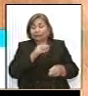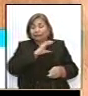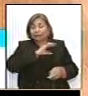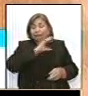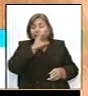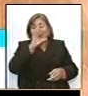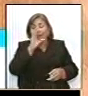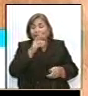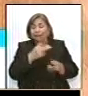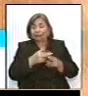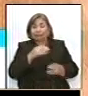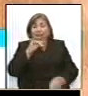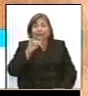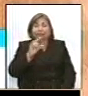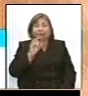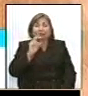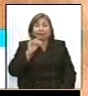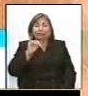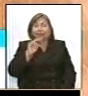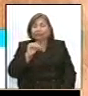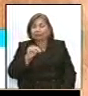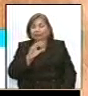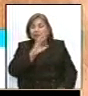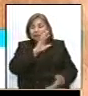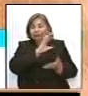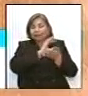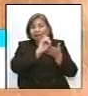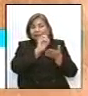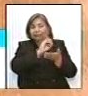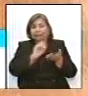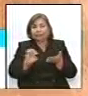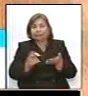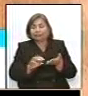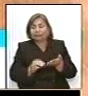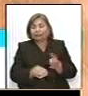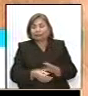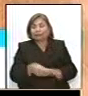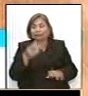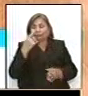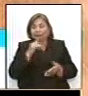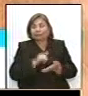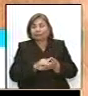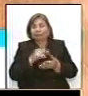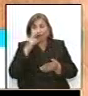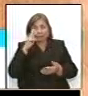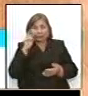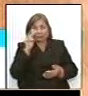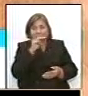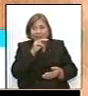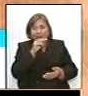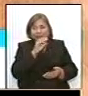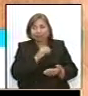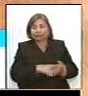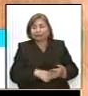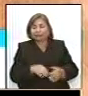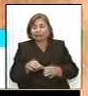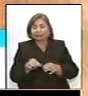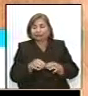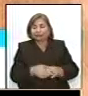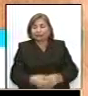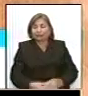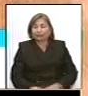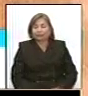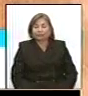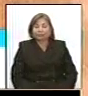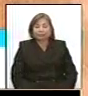reiterado de la región Junín, había sido borrado para que no se diera cuenta de que no era una actividad de